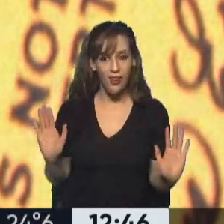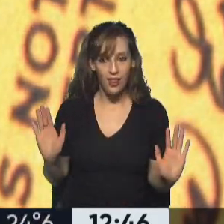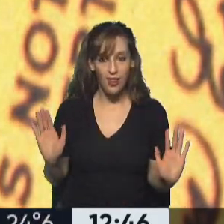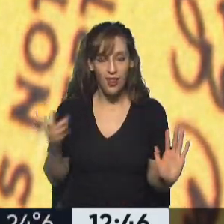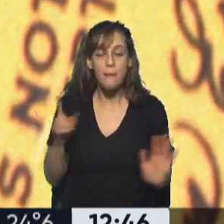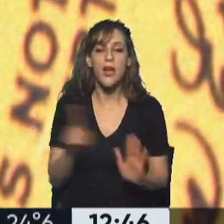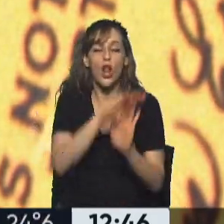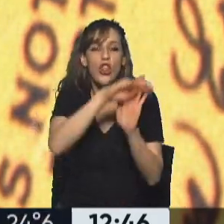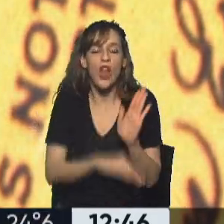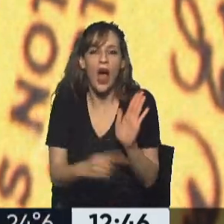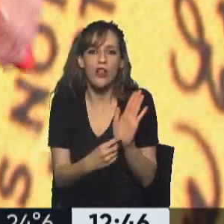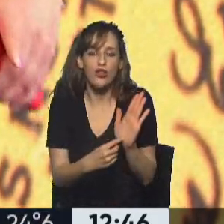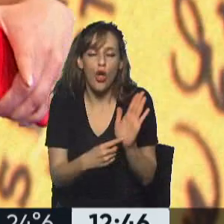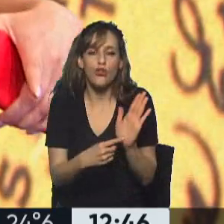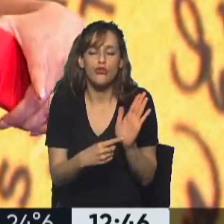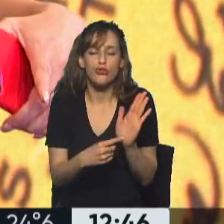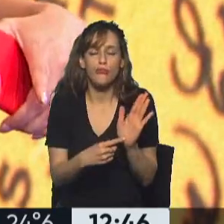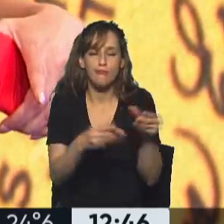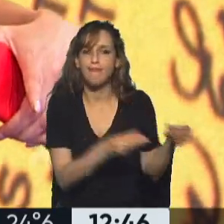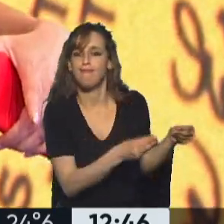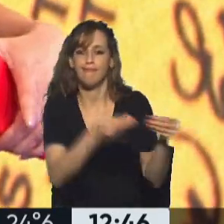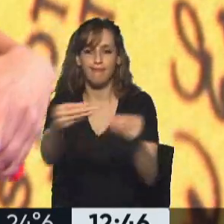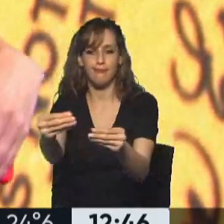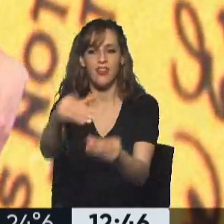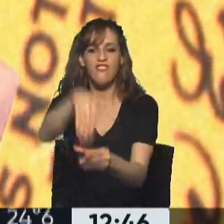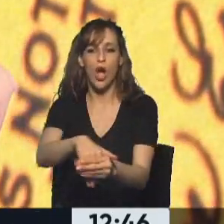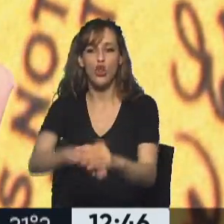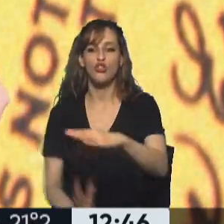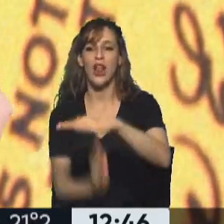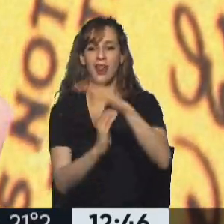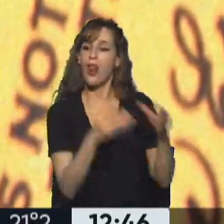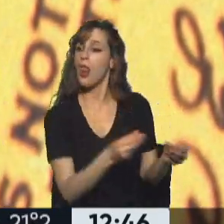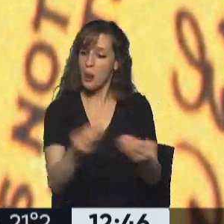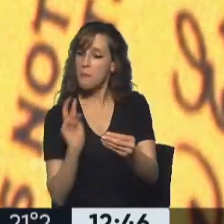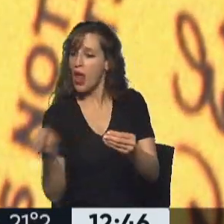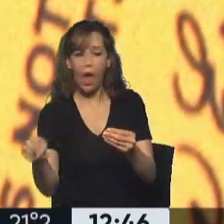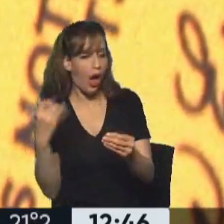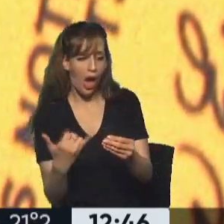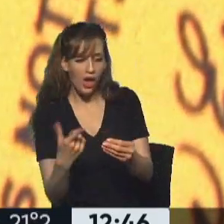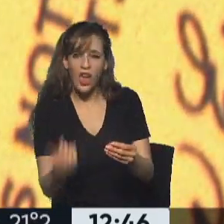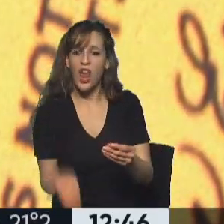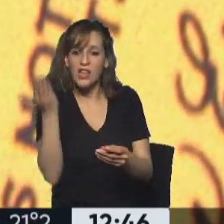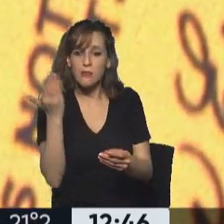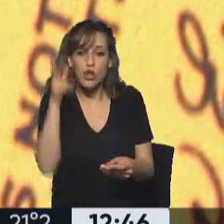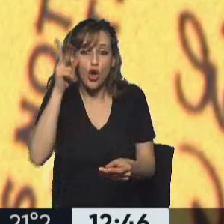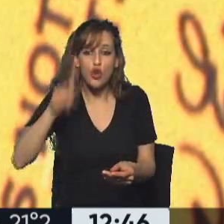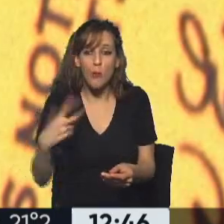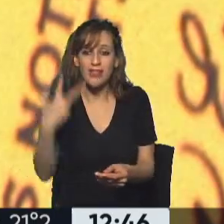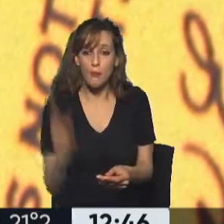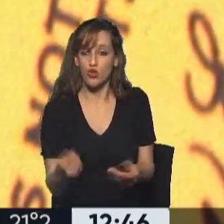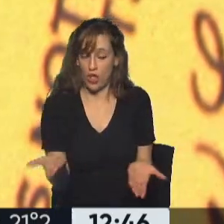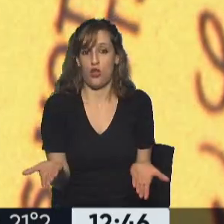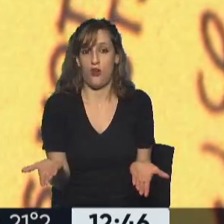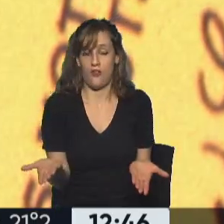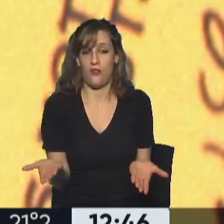mandar los datos al central y es si lo mira esto lo que yo veo le dije al central yo veo un crecimiento este año de 84 % y